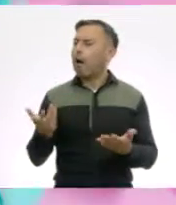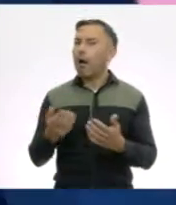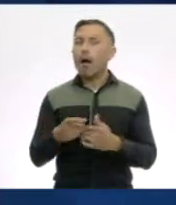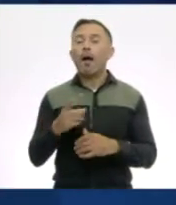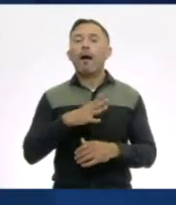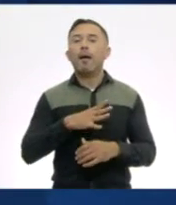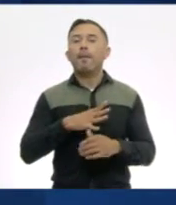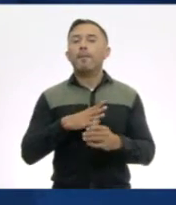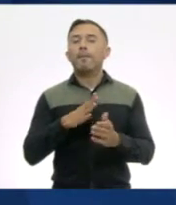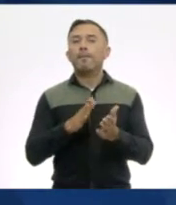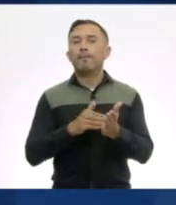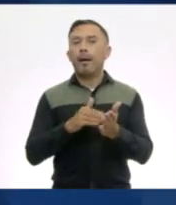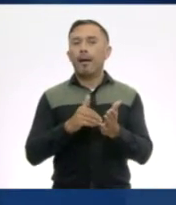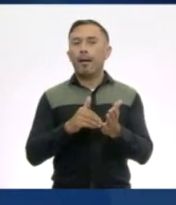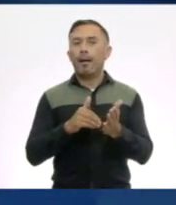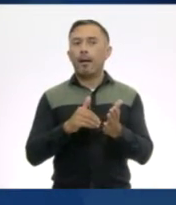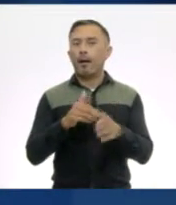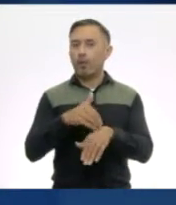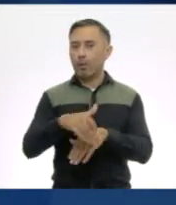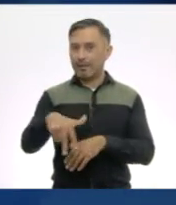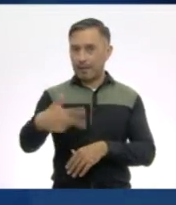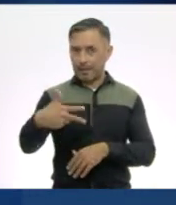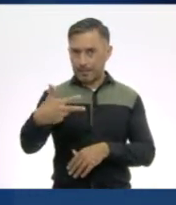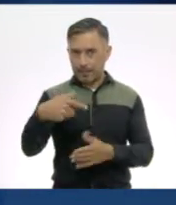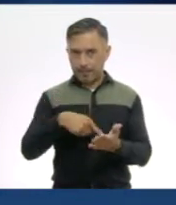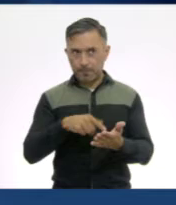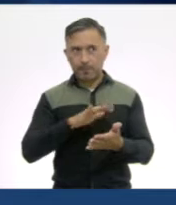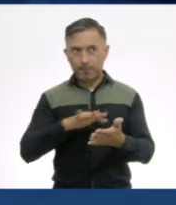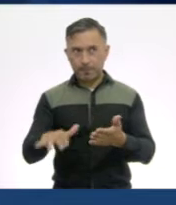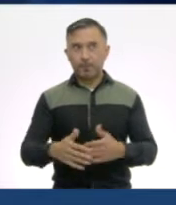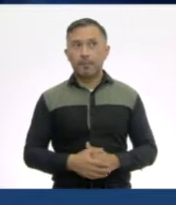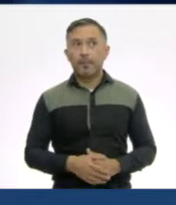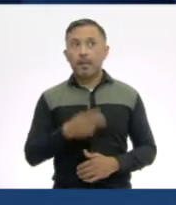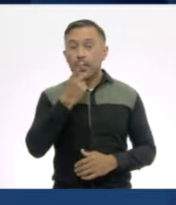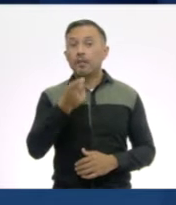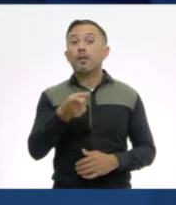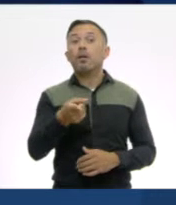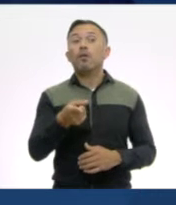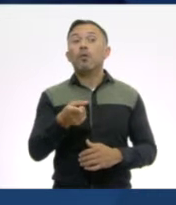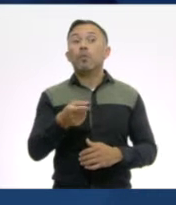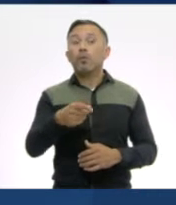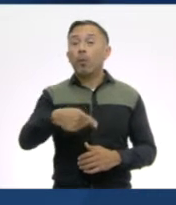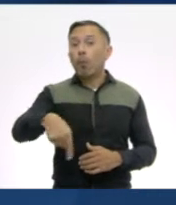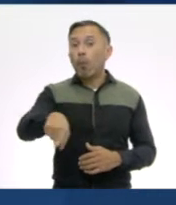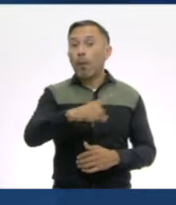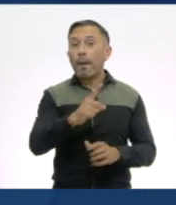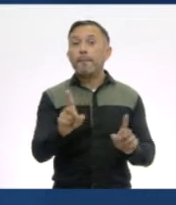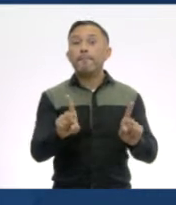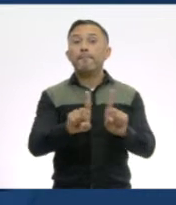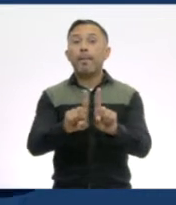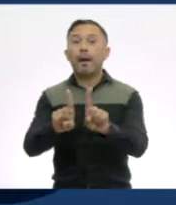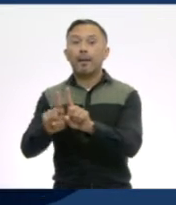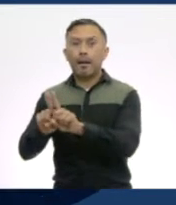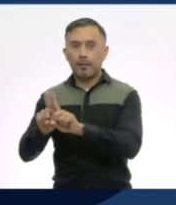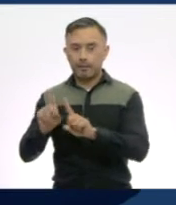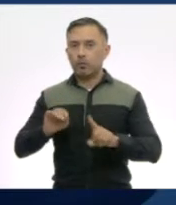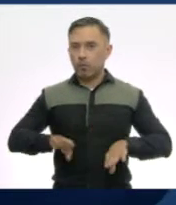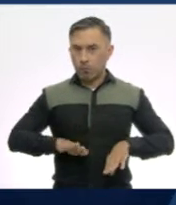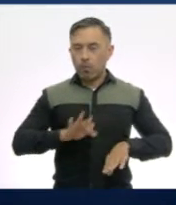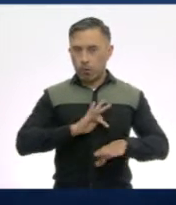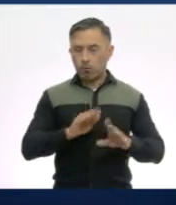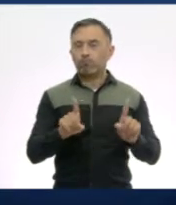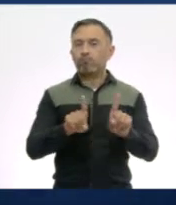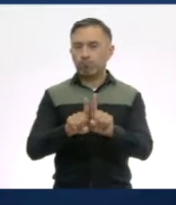en la página 13. 13. Dice, reúnanse en parejas y lleven a cabo el siguiente juego. En este caso,